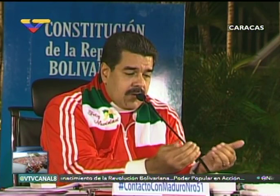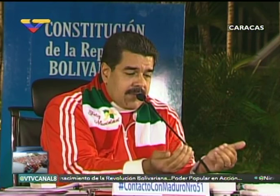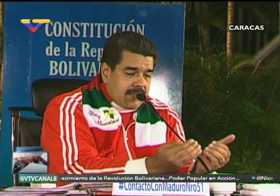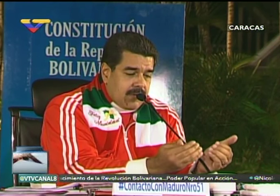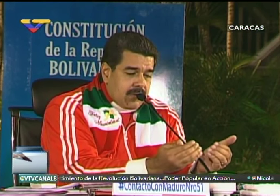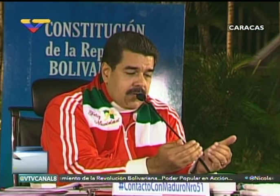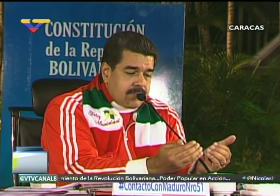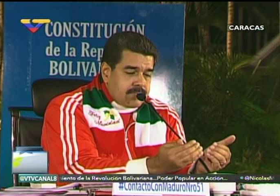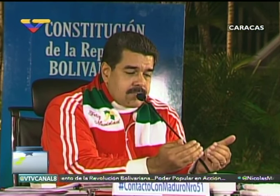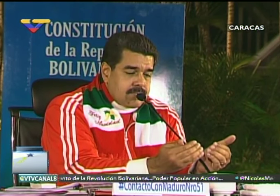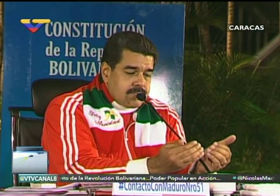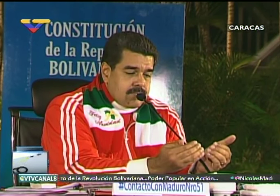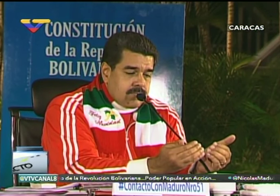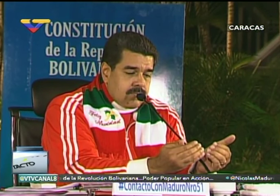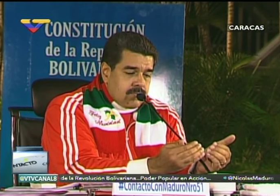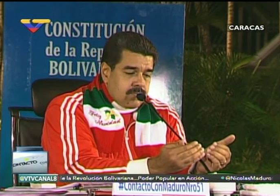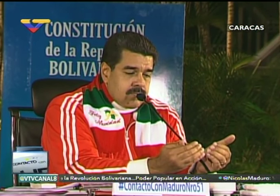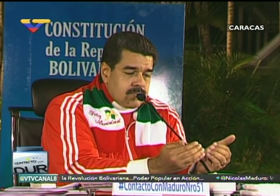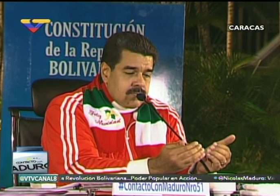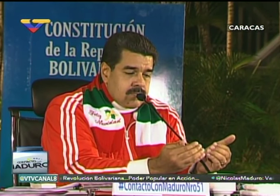alimentadora, retroalimentadora